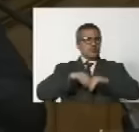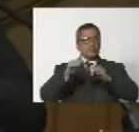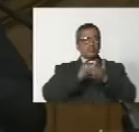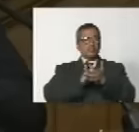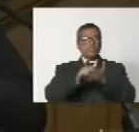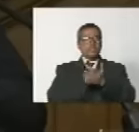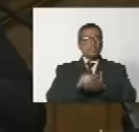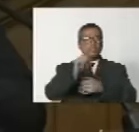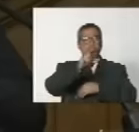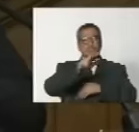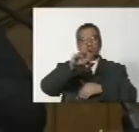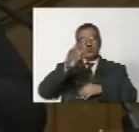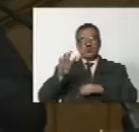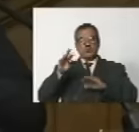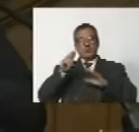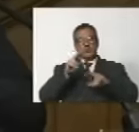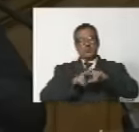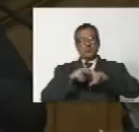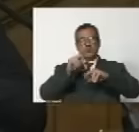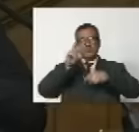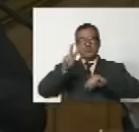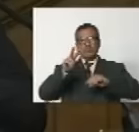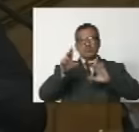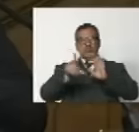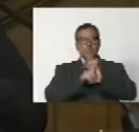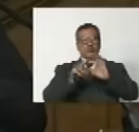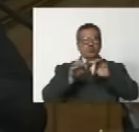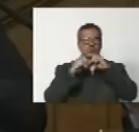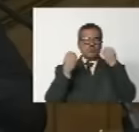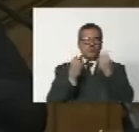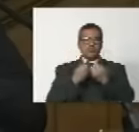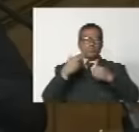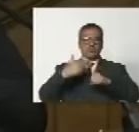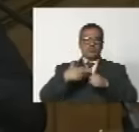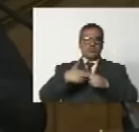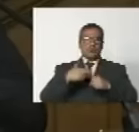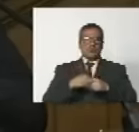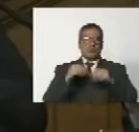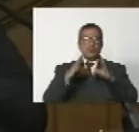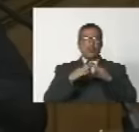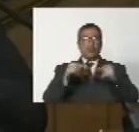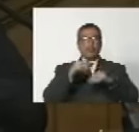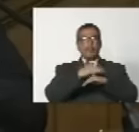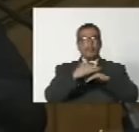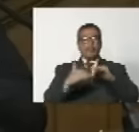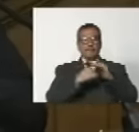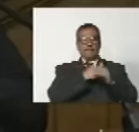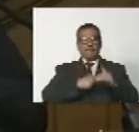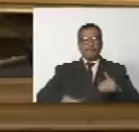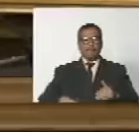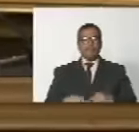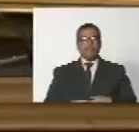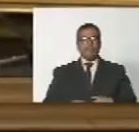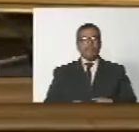el artículo 34, numeral 2, de la Ley Orgánica de Hidrocarburos. Es todo, ciudadano